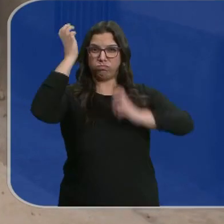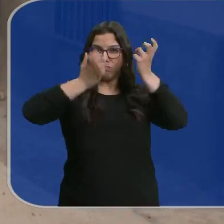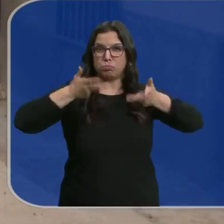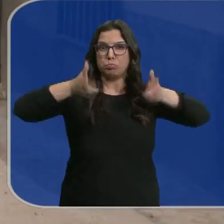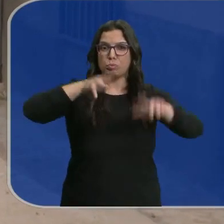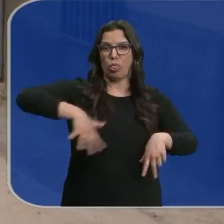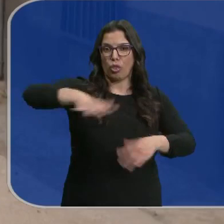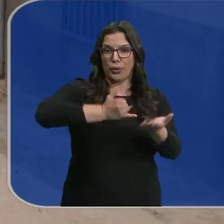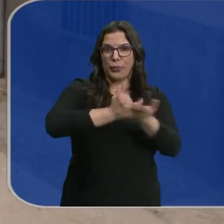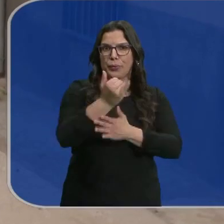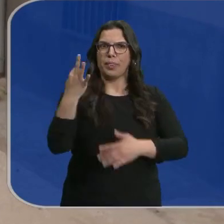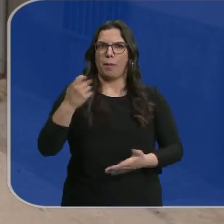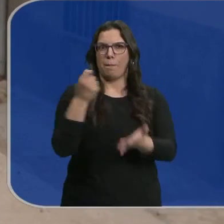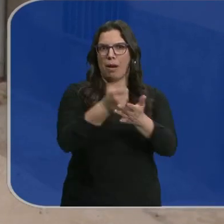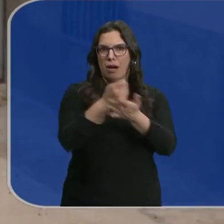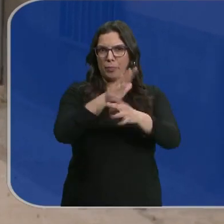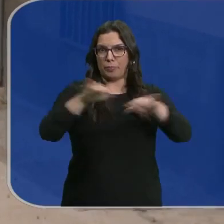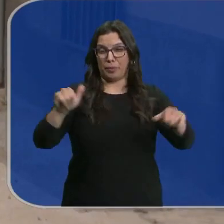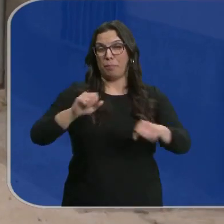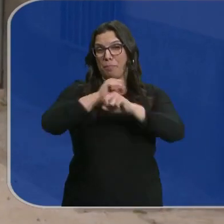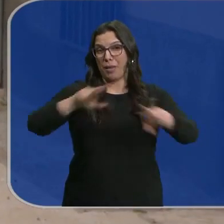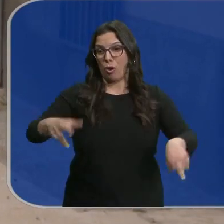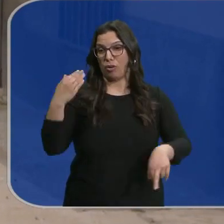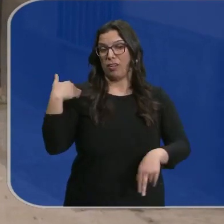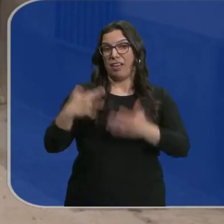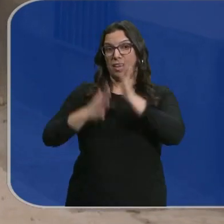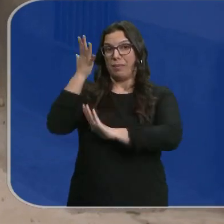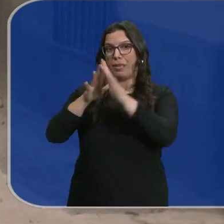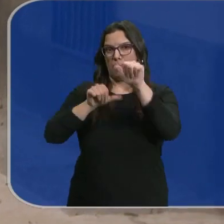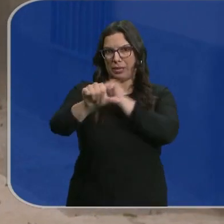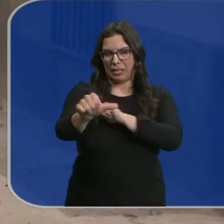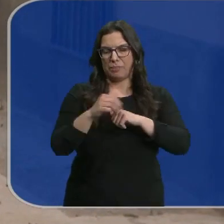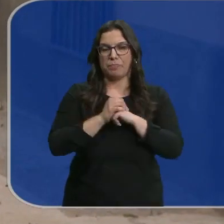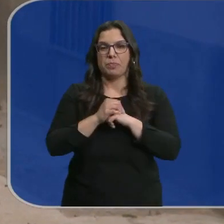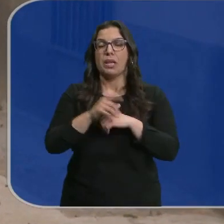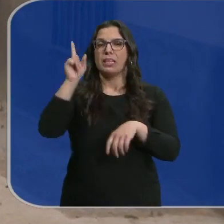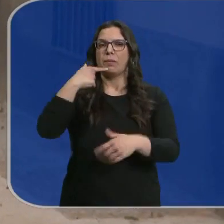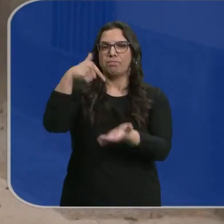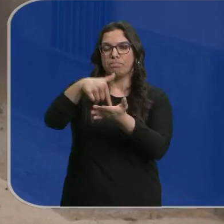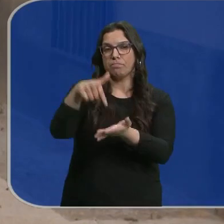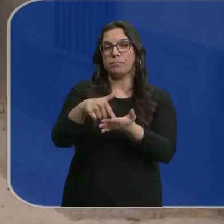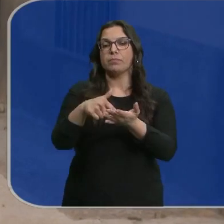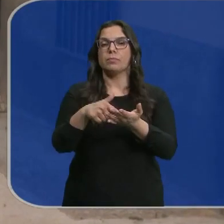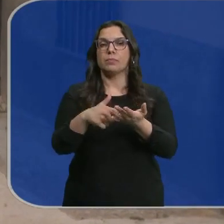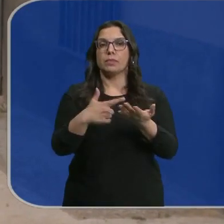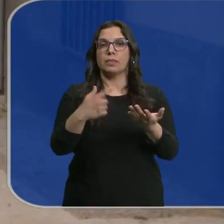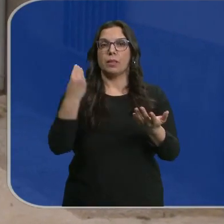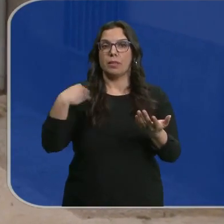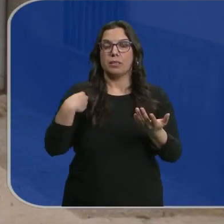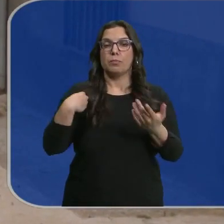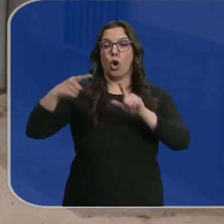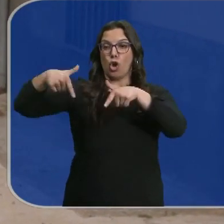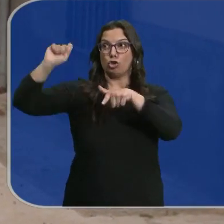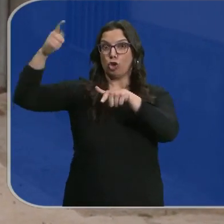salvaje en las tierras de cultivo, más presente aún desde los incendios, del verano pasado. Y también exigen que se limite la presencia de